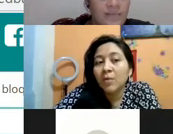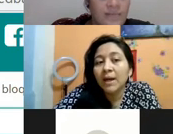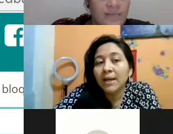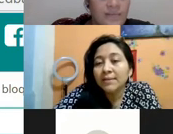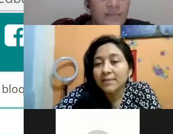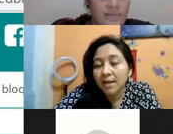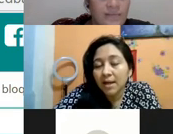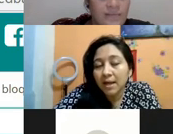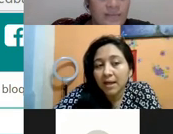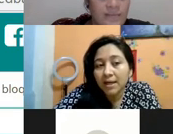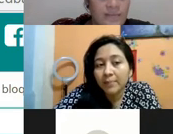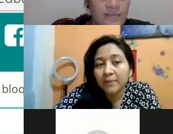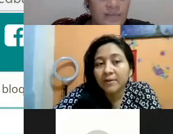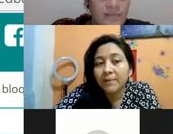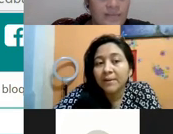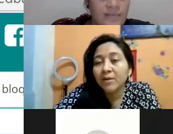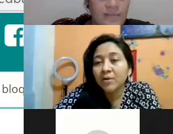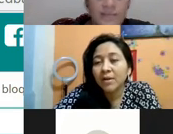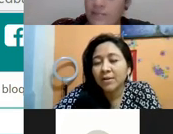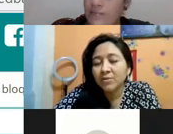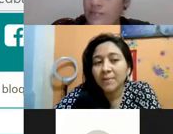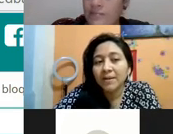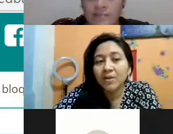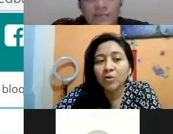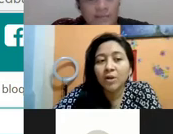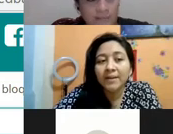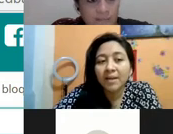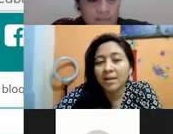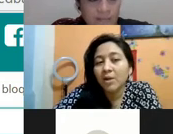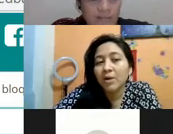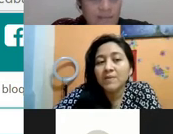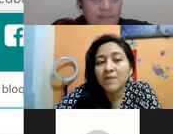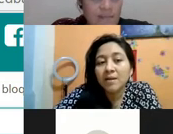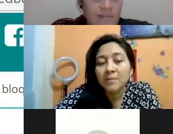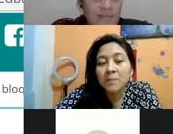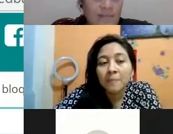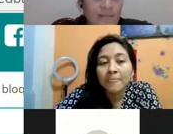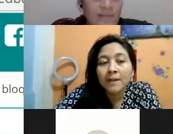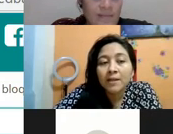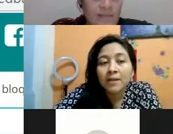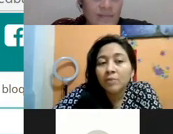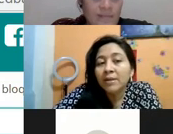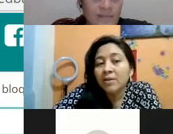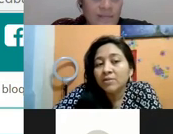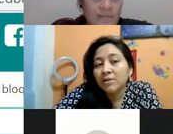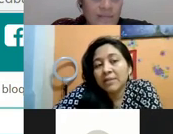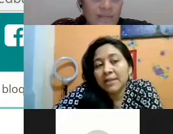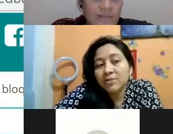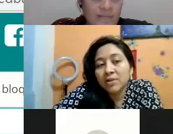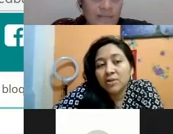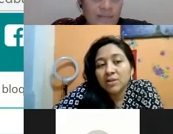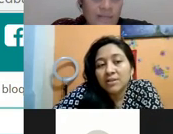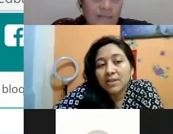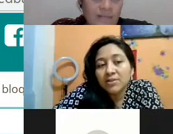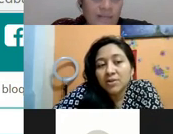de cuál es la respuesta que marqué correcto, si la marqué o no la marqué y quiero revisar, y no me quiero, y el hecho